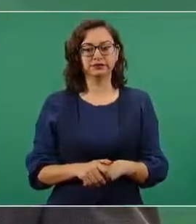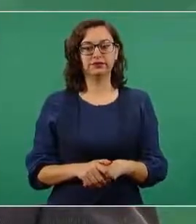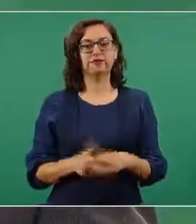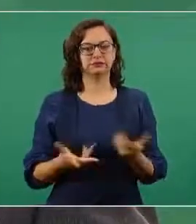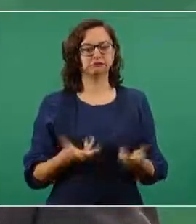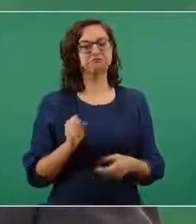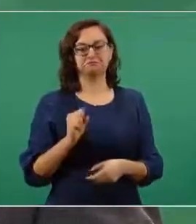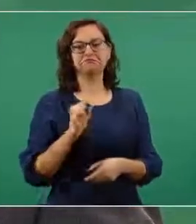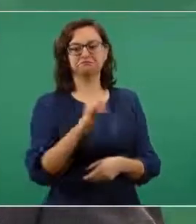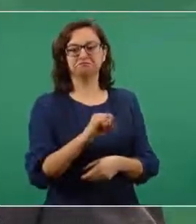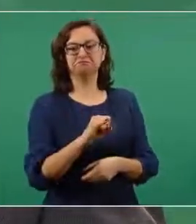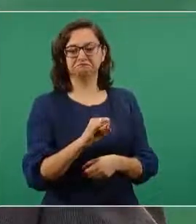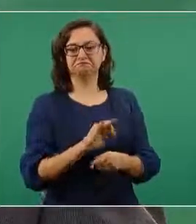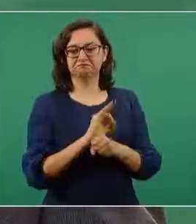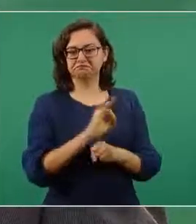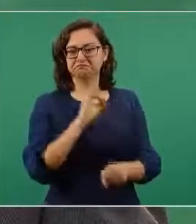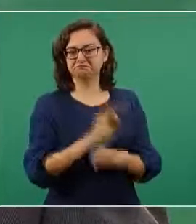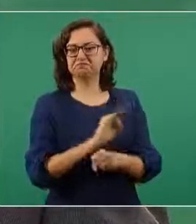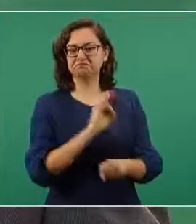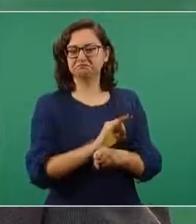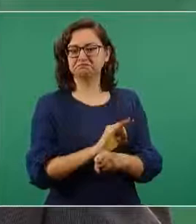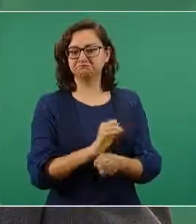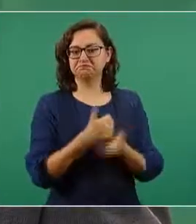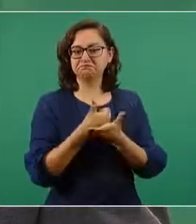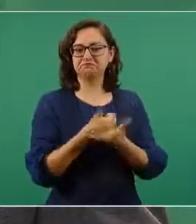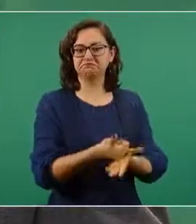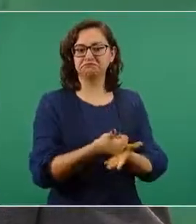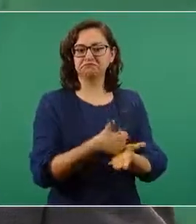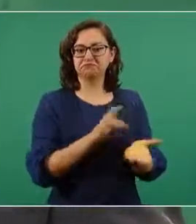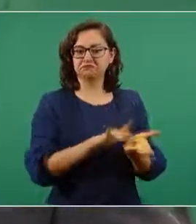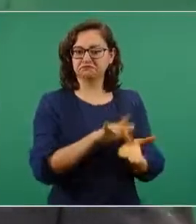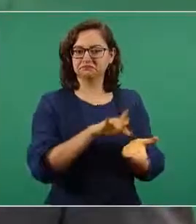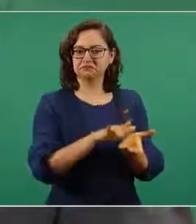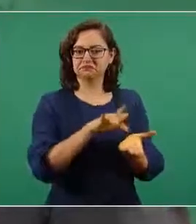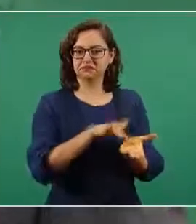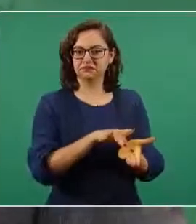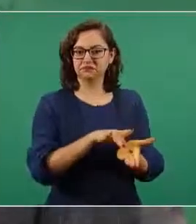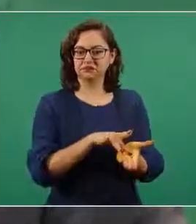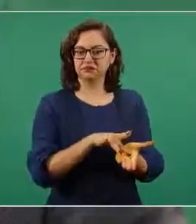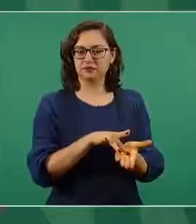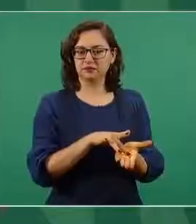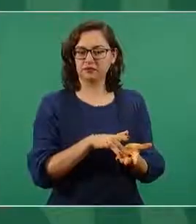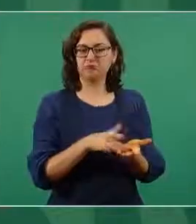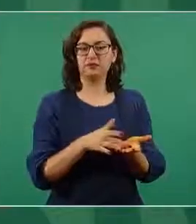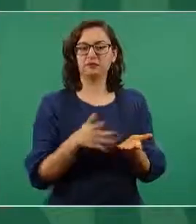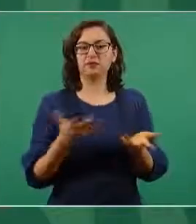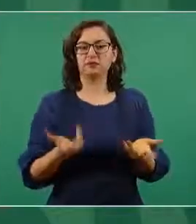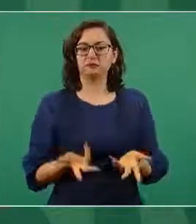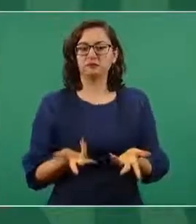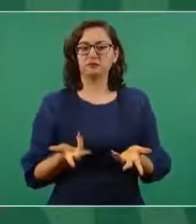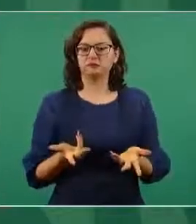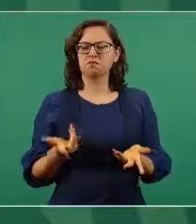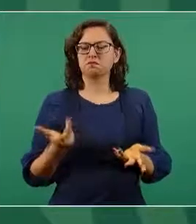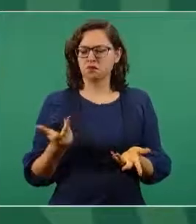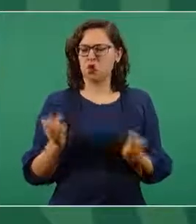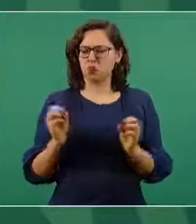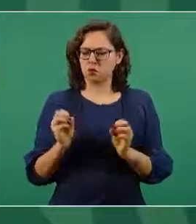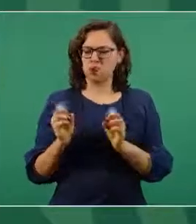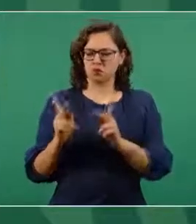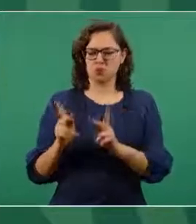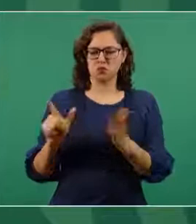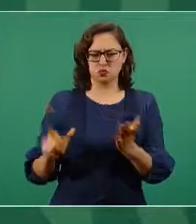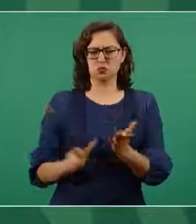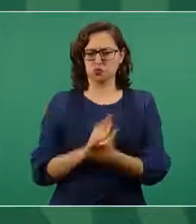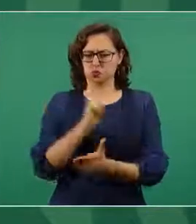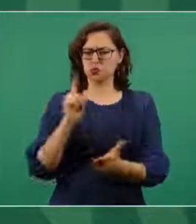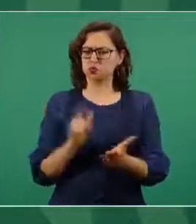se les concede la suspensión. Pero bueno, Así lo establece la ley y debe de ser